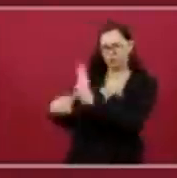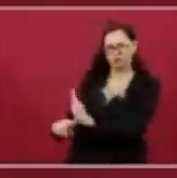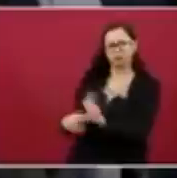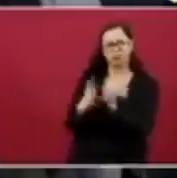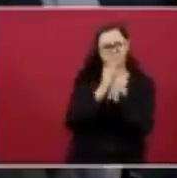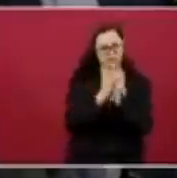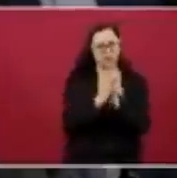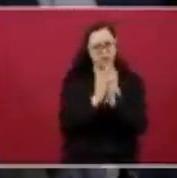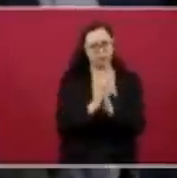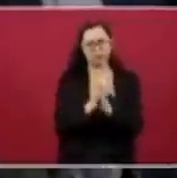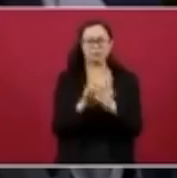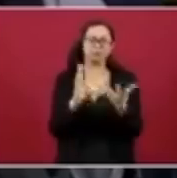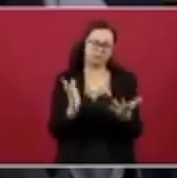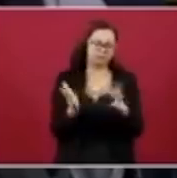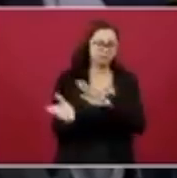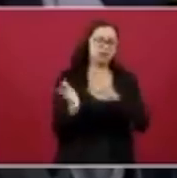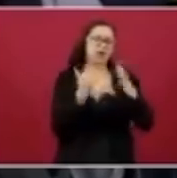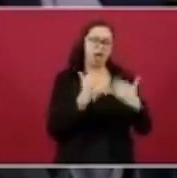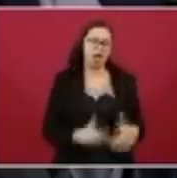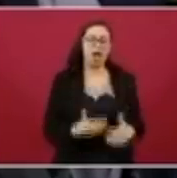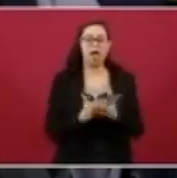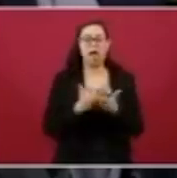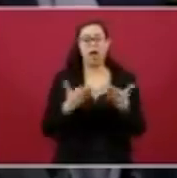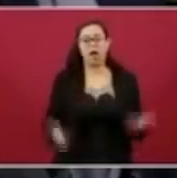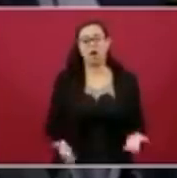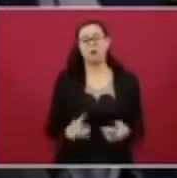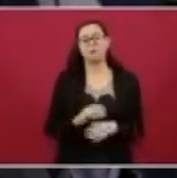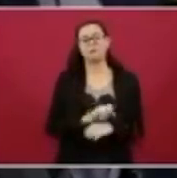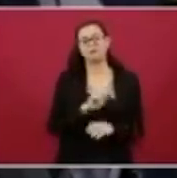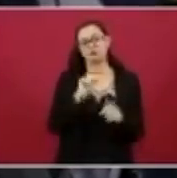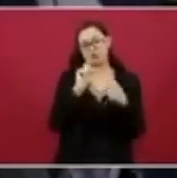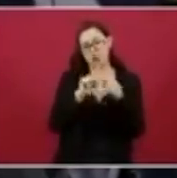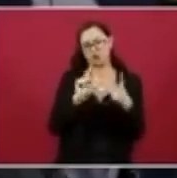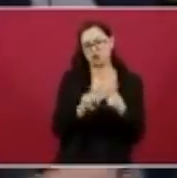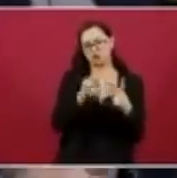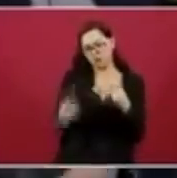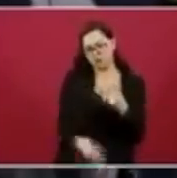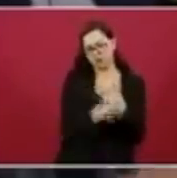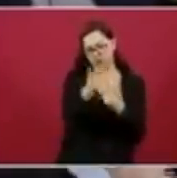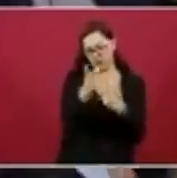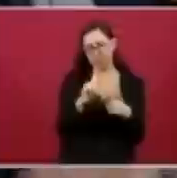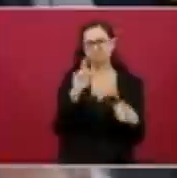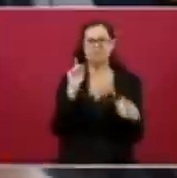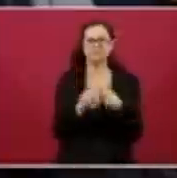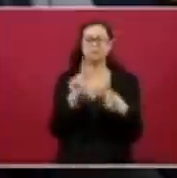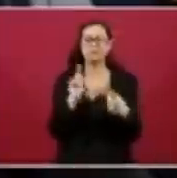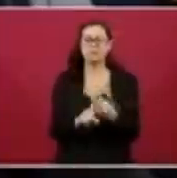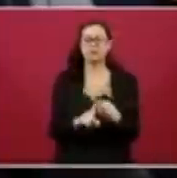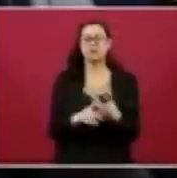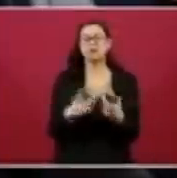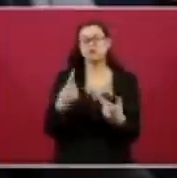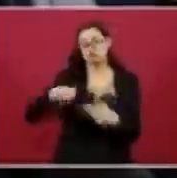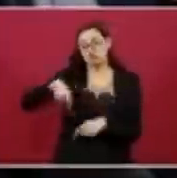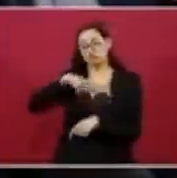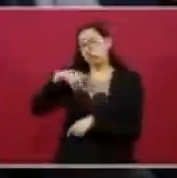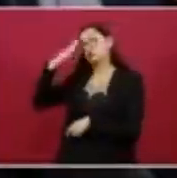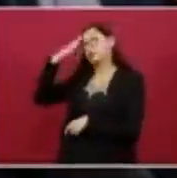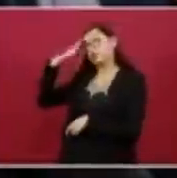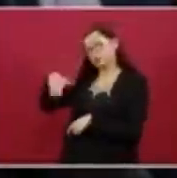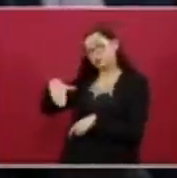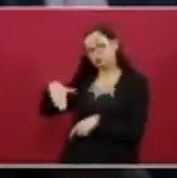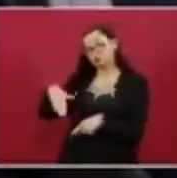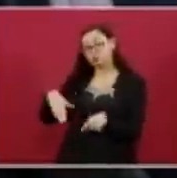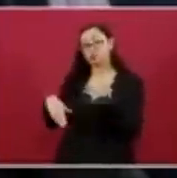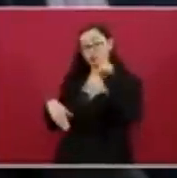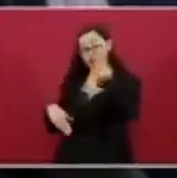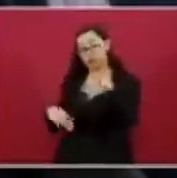presidente. Tenemos información de que le fue presentado un reporte, o tiene usted referencias respecto